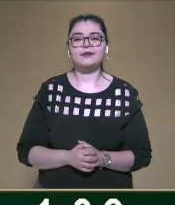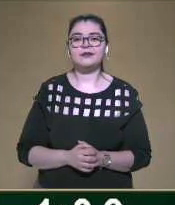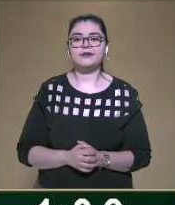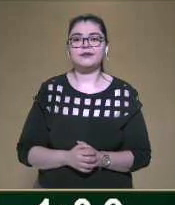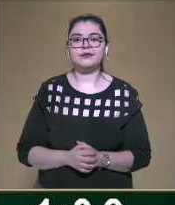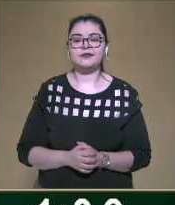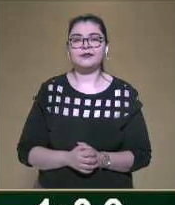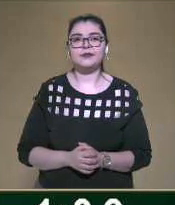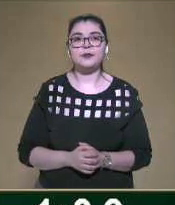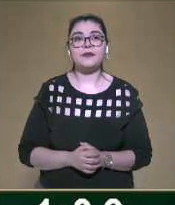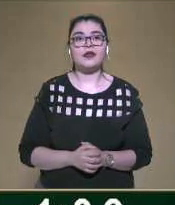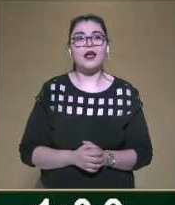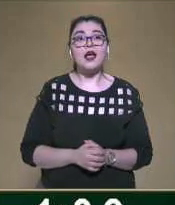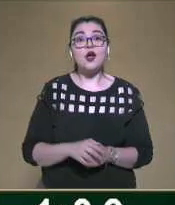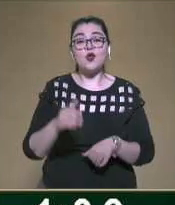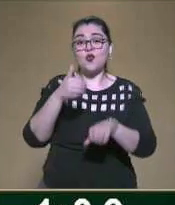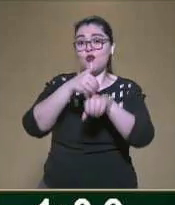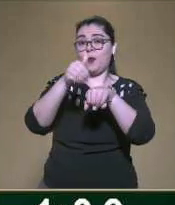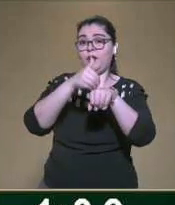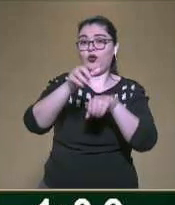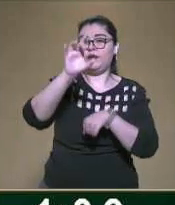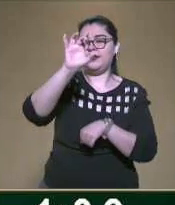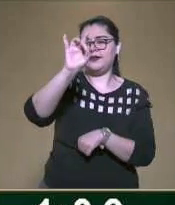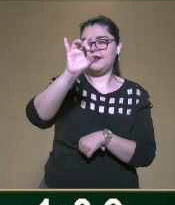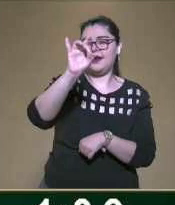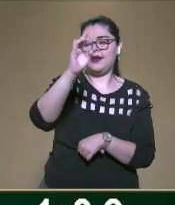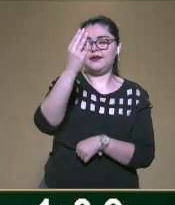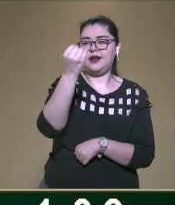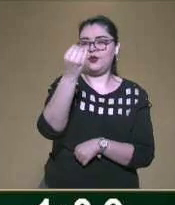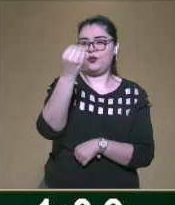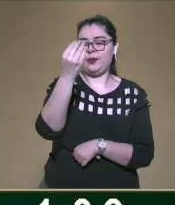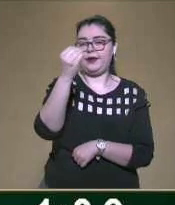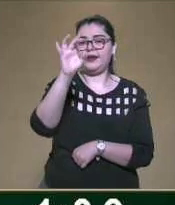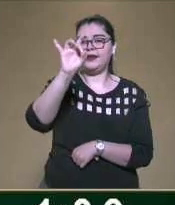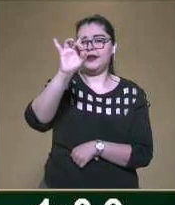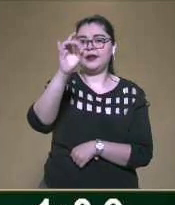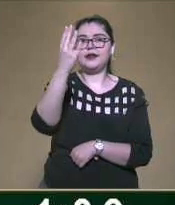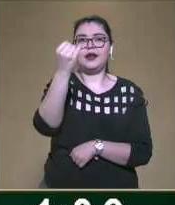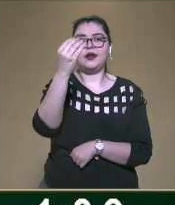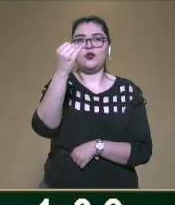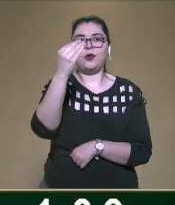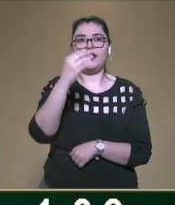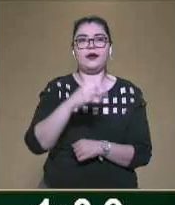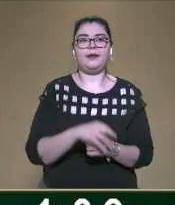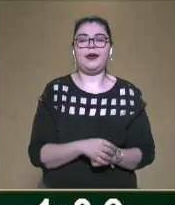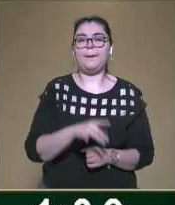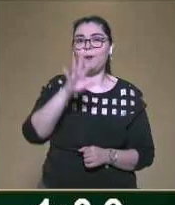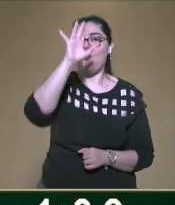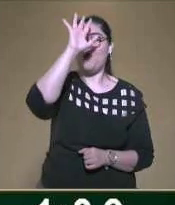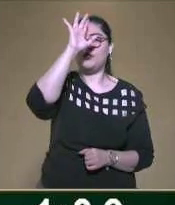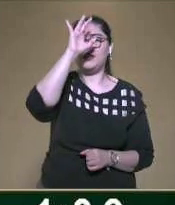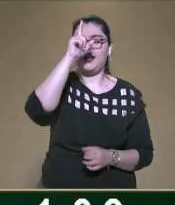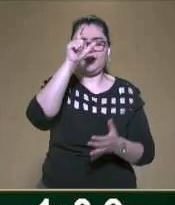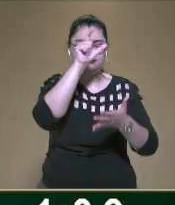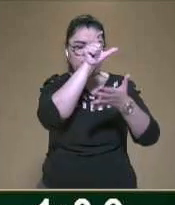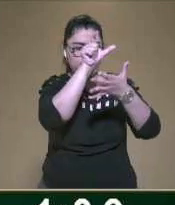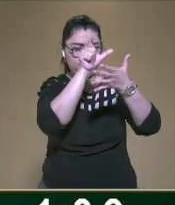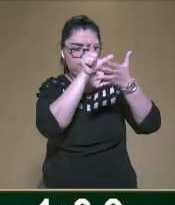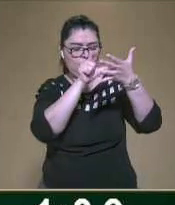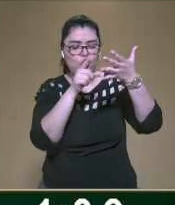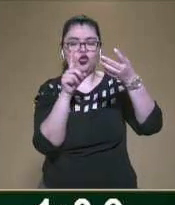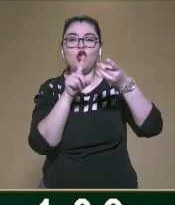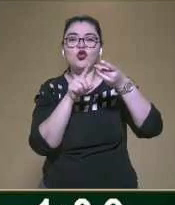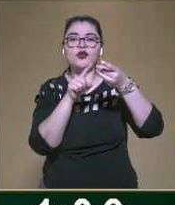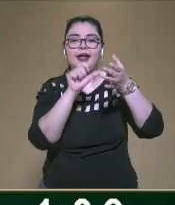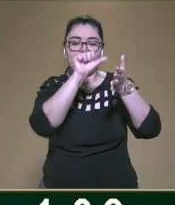39. 39. ¿Y dónde se encuentra Monterrey? Aquí en el C, casi en el centro. se encuentra Monterrey. Aquí está el